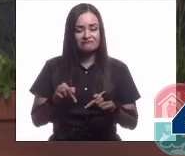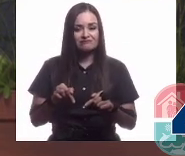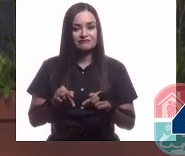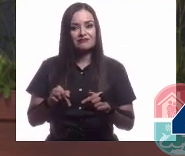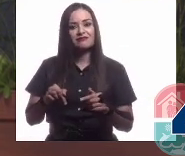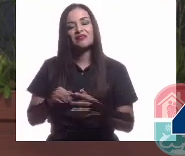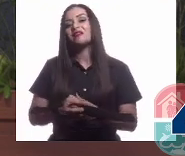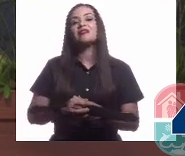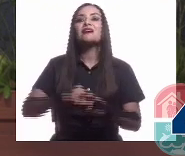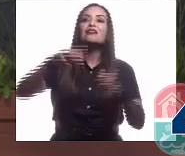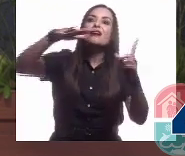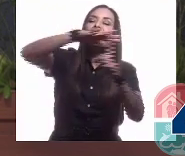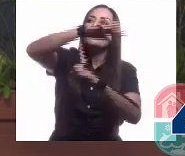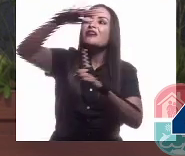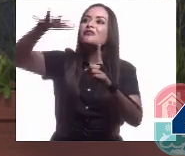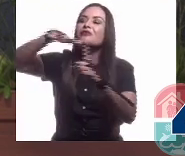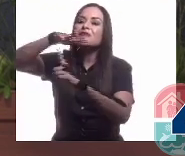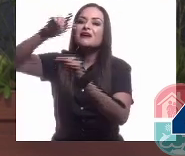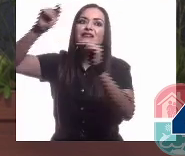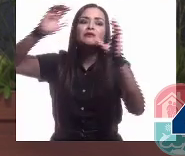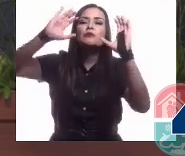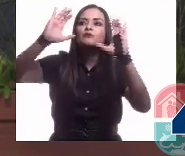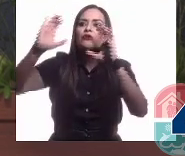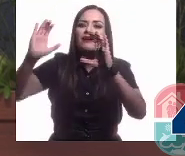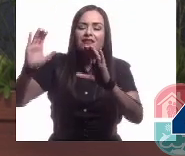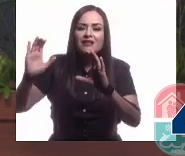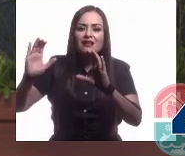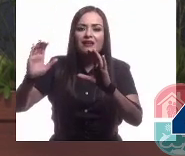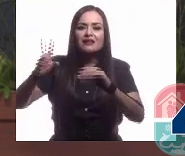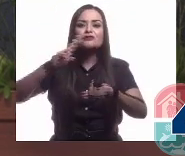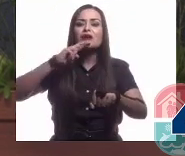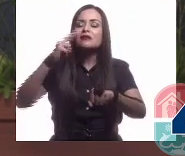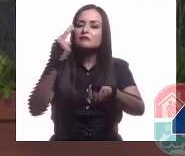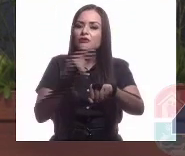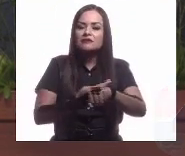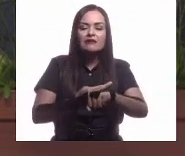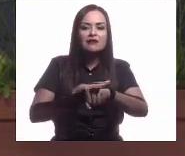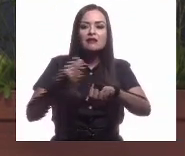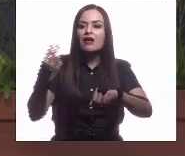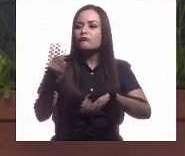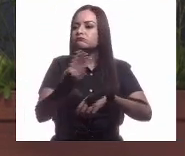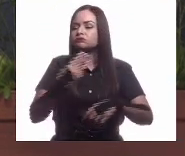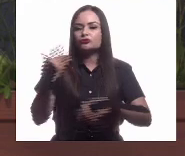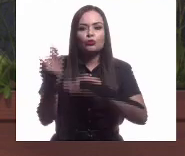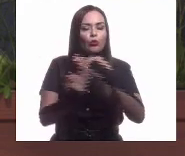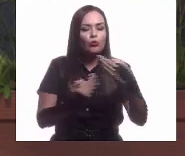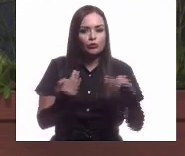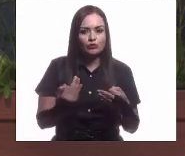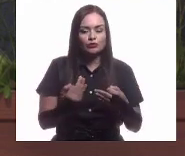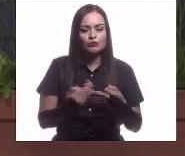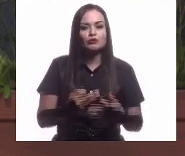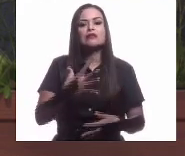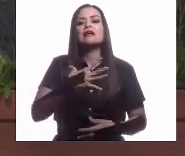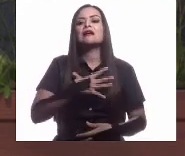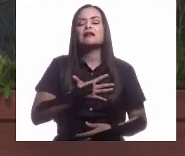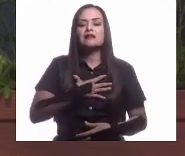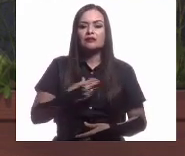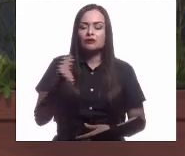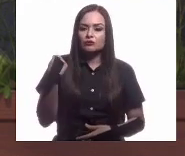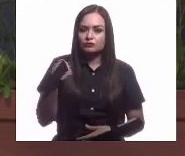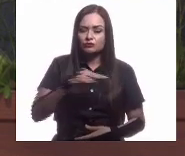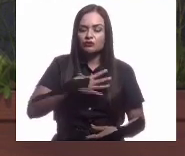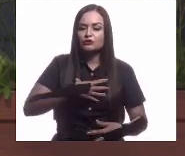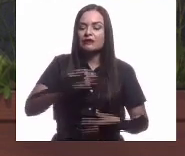naturaleza. Se trata de una responsabilidad compartida. Entreguemos a nuestros hijos un